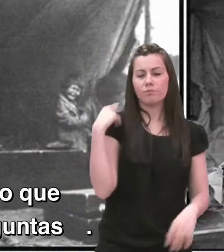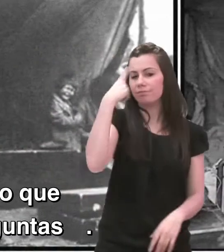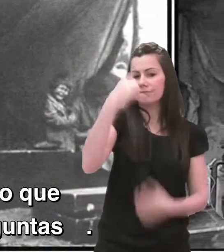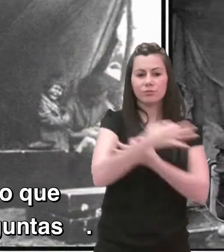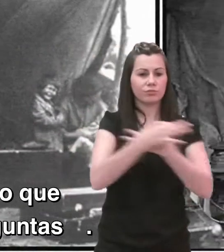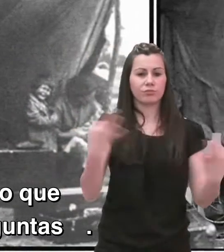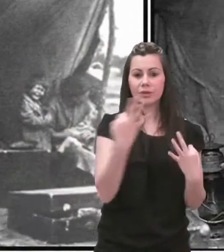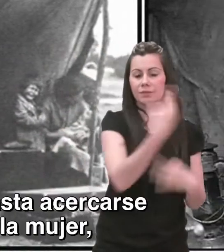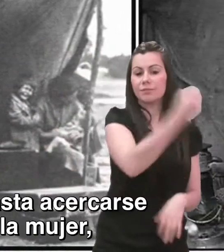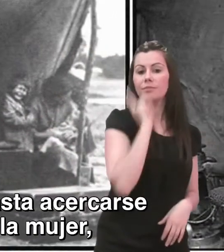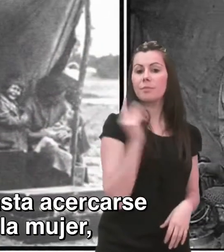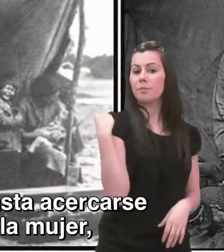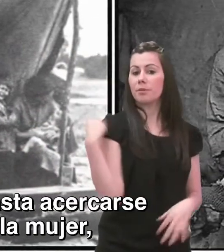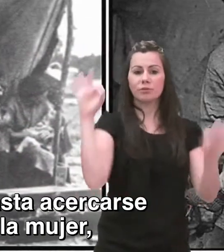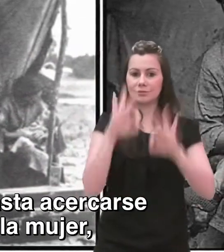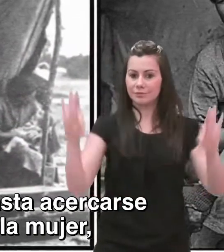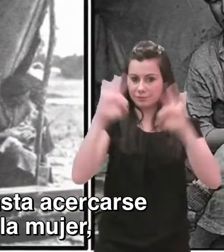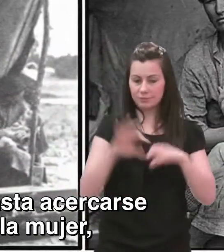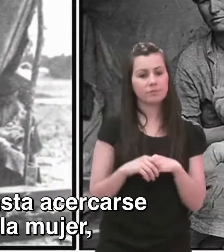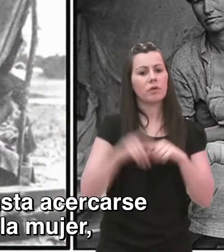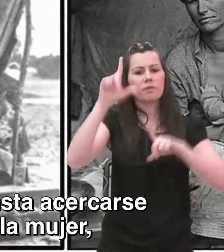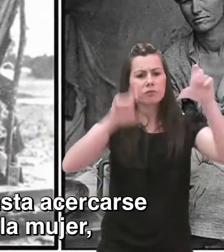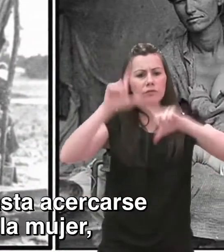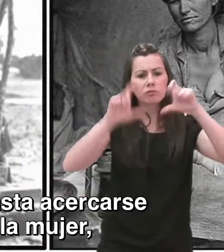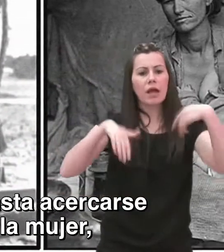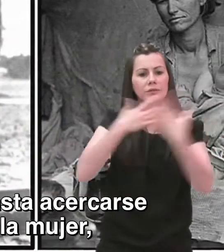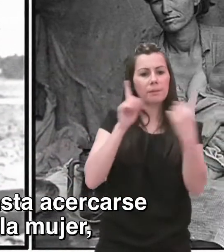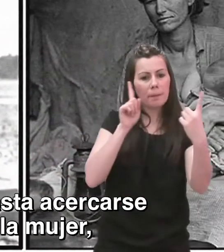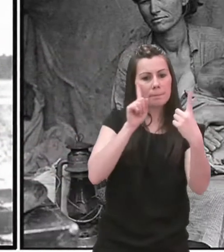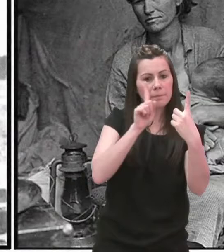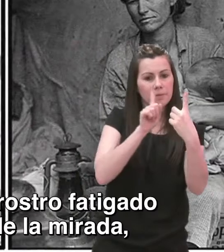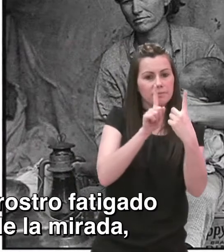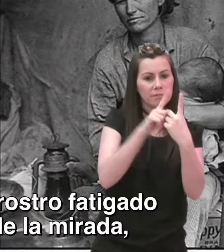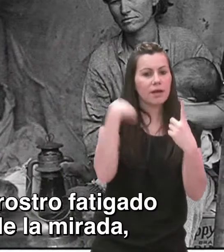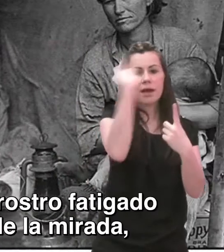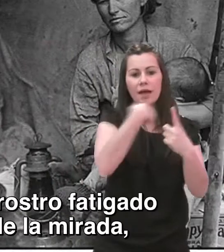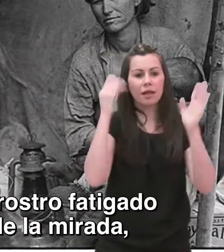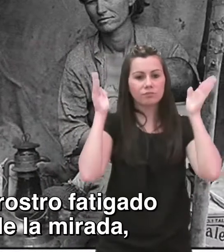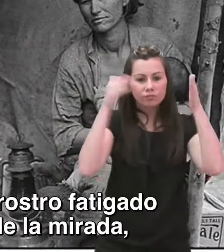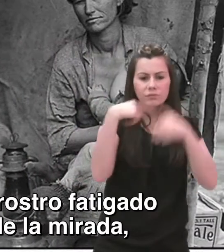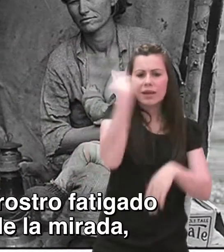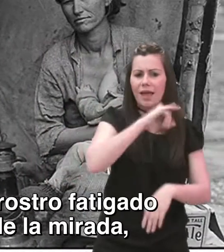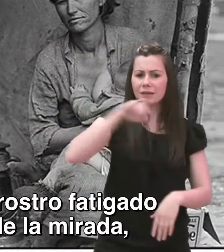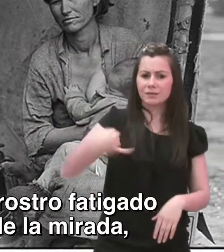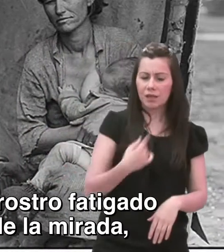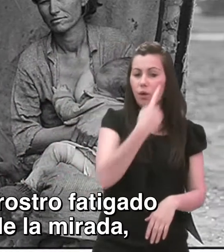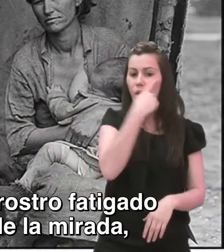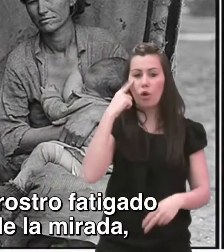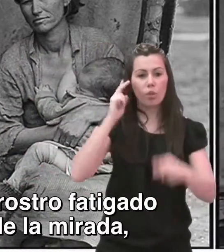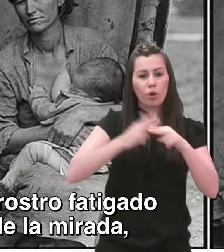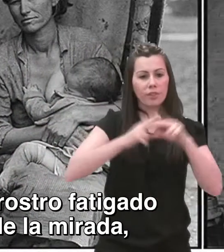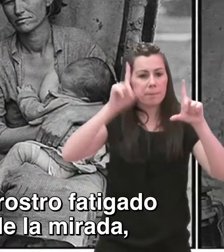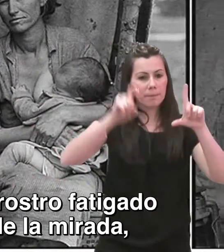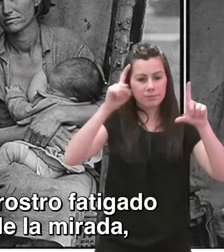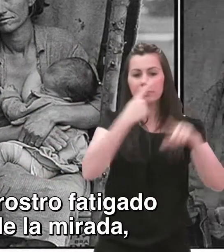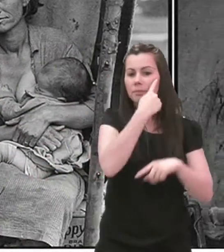no me hizo preguntas. Tomó varias fotos hasta acercarse cada vez más a la mujer, hasta centrarse en el rostro fatigado y